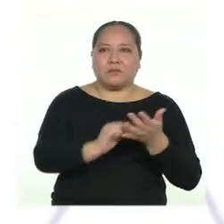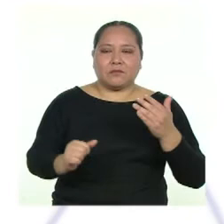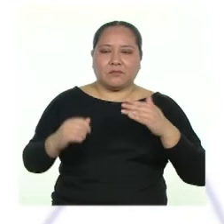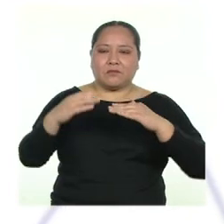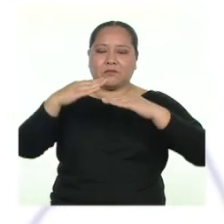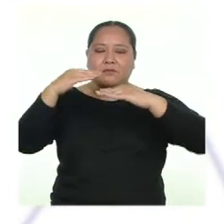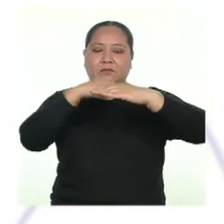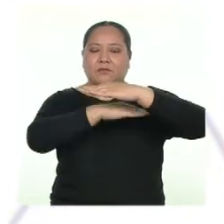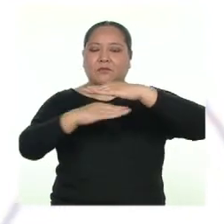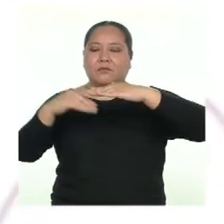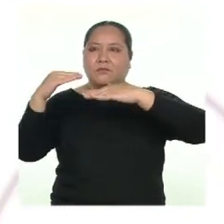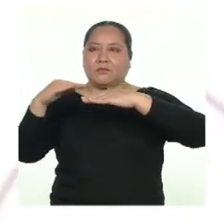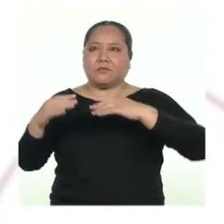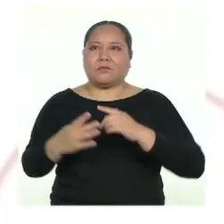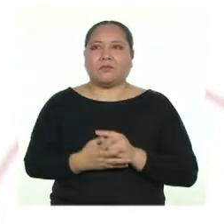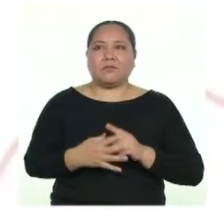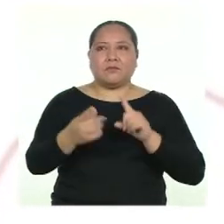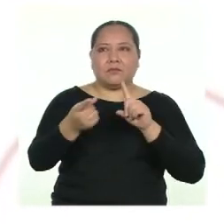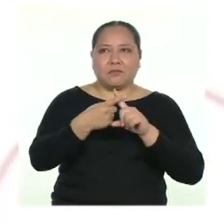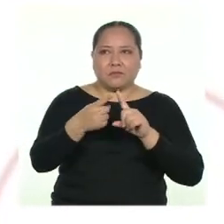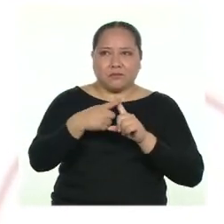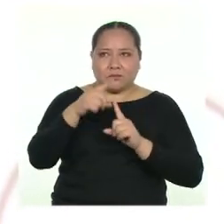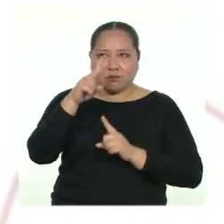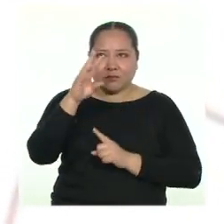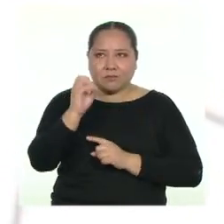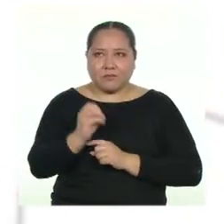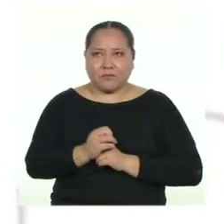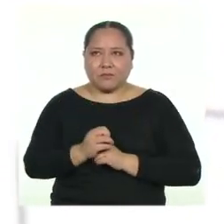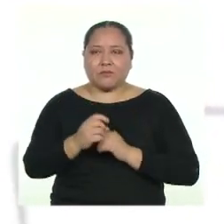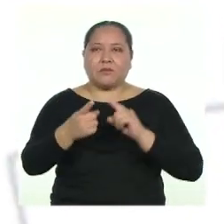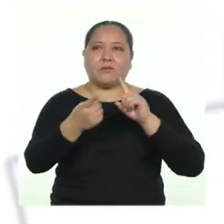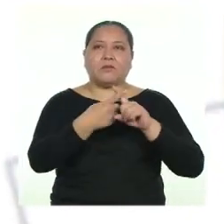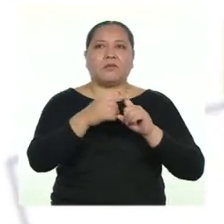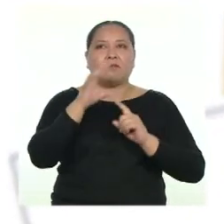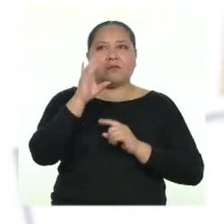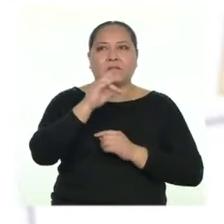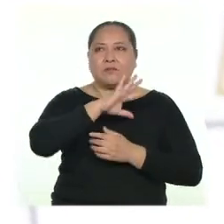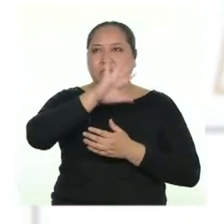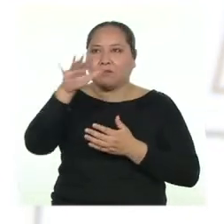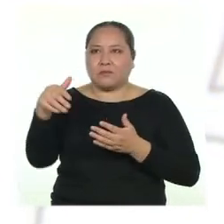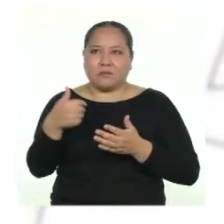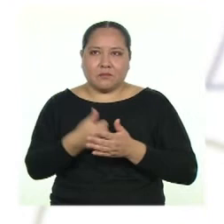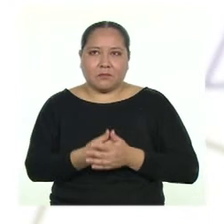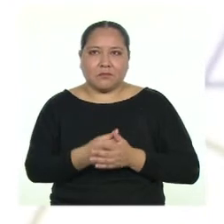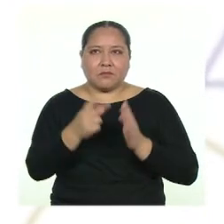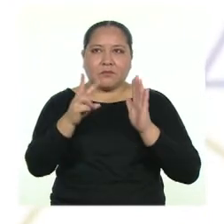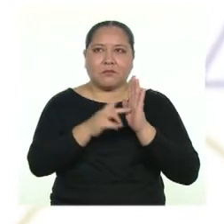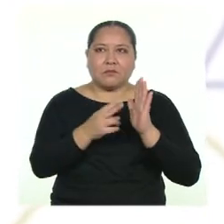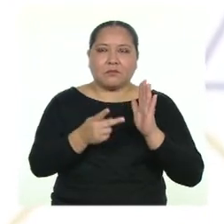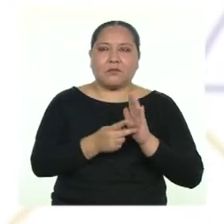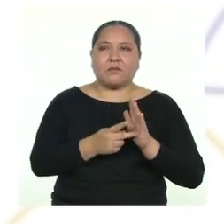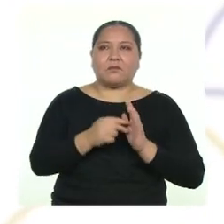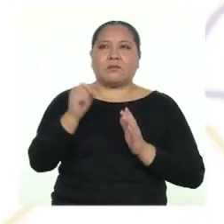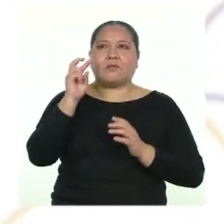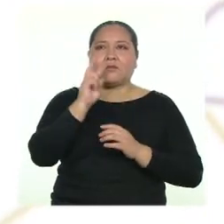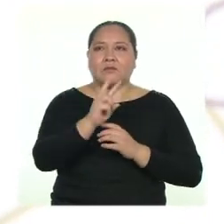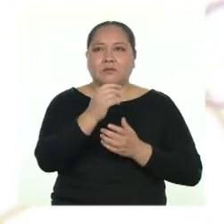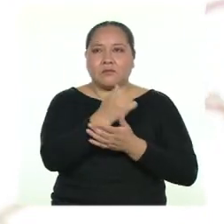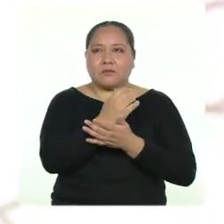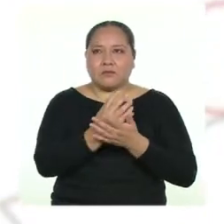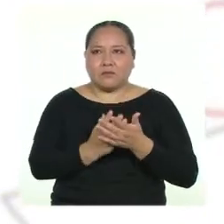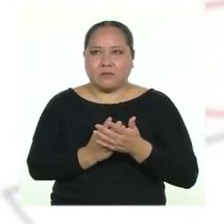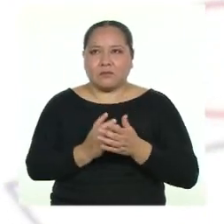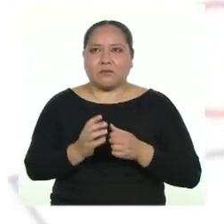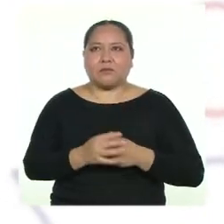denominadores, multiplicamos por 20 y por 7 a toda la ecuación, es decir, a sus dos miembros.